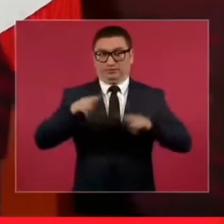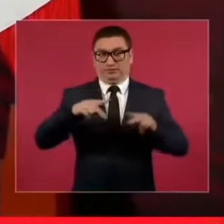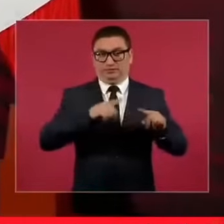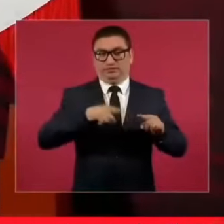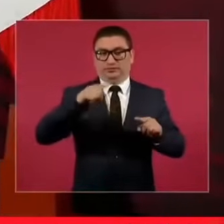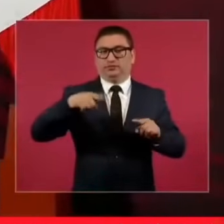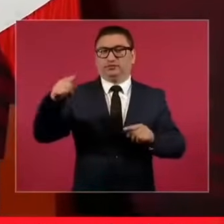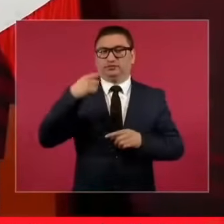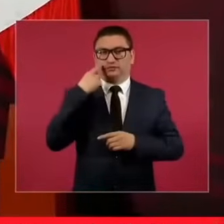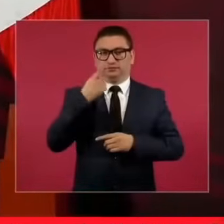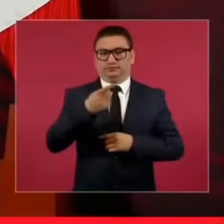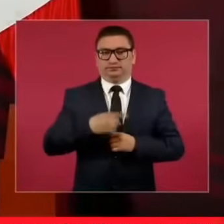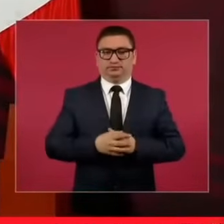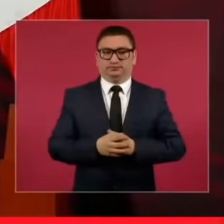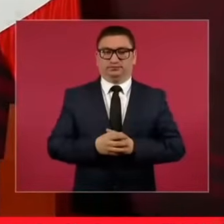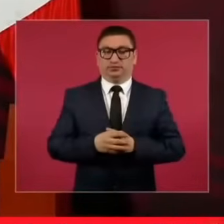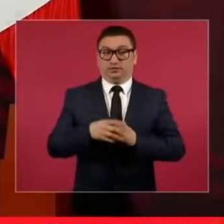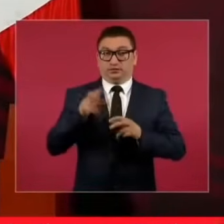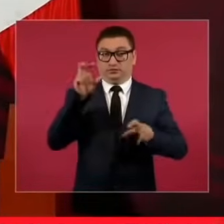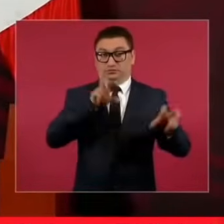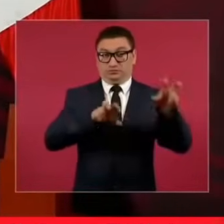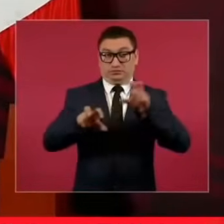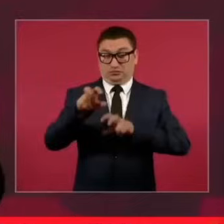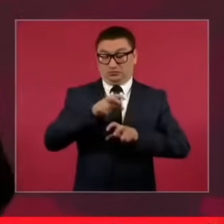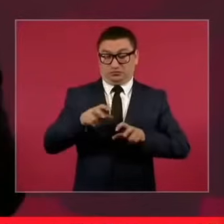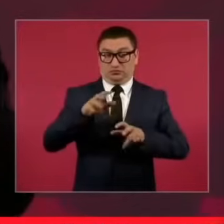con la inversión pública